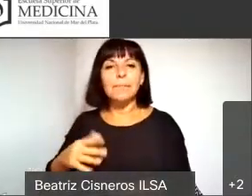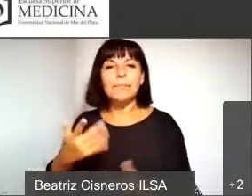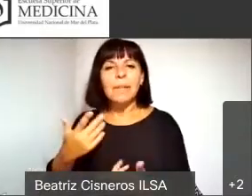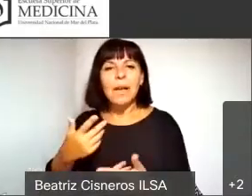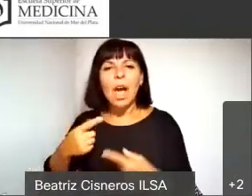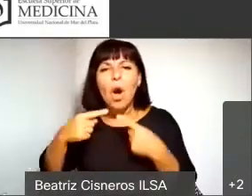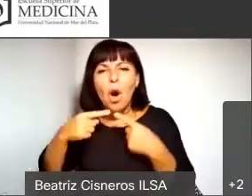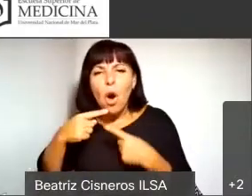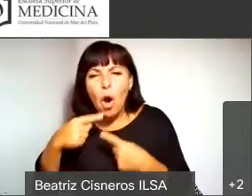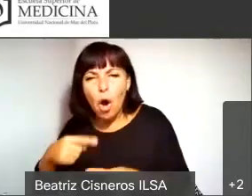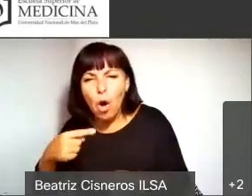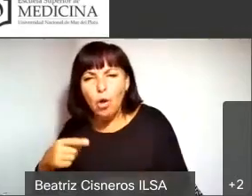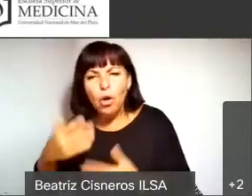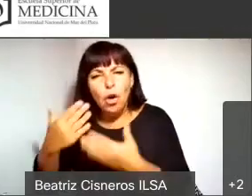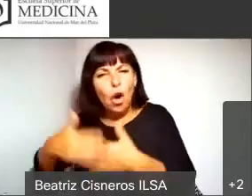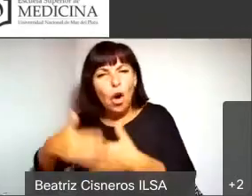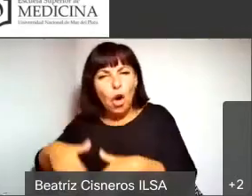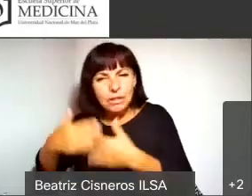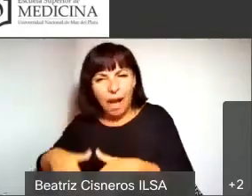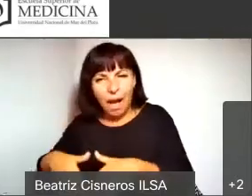una coloración rosada.